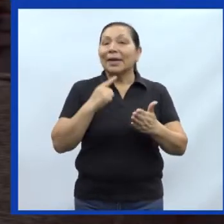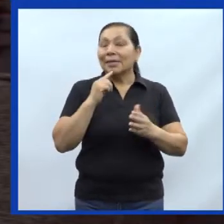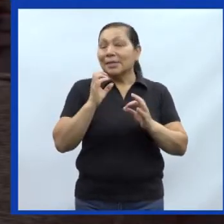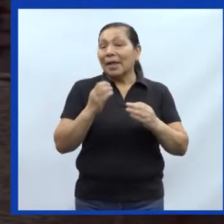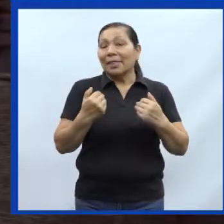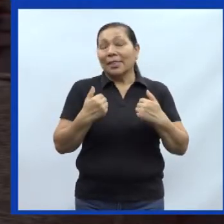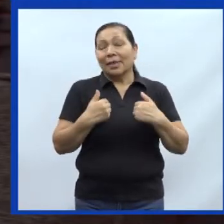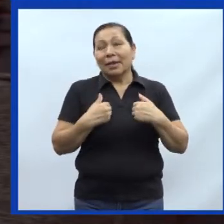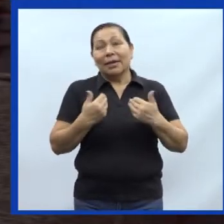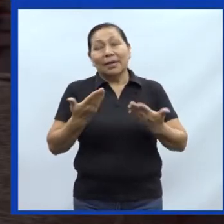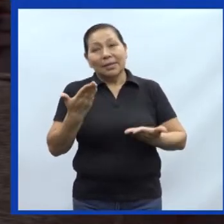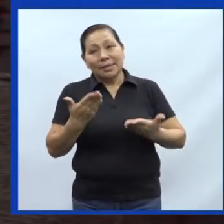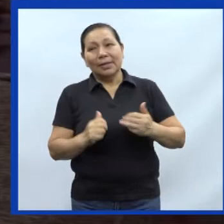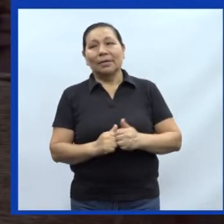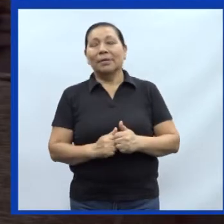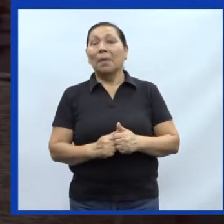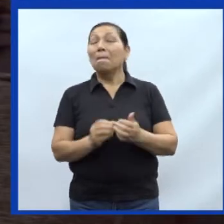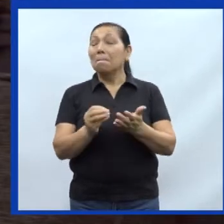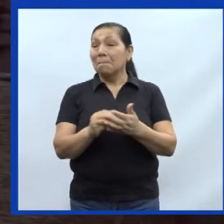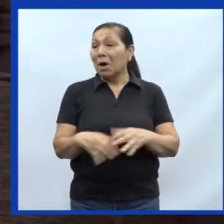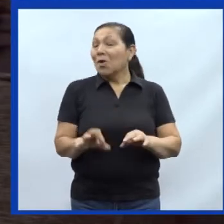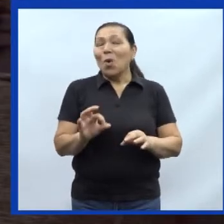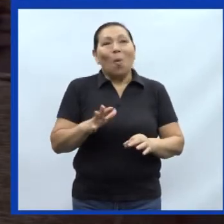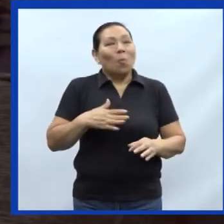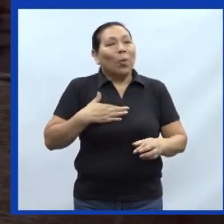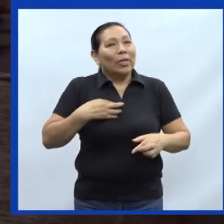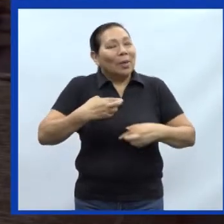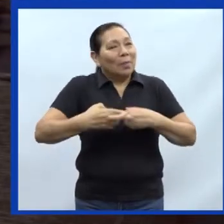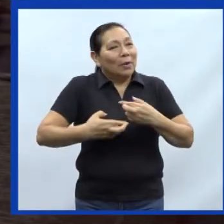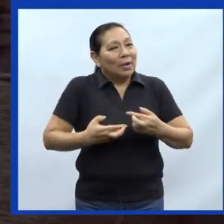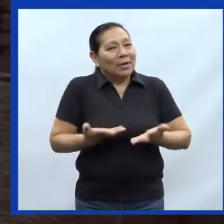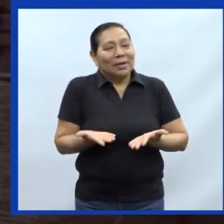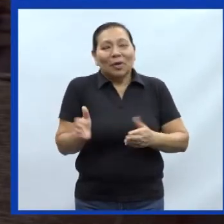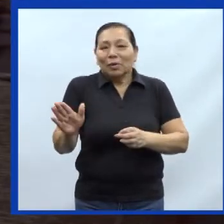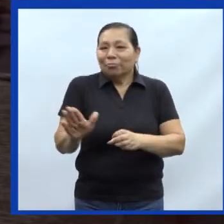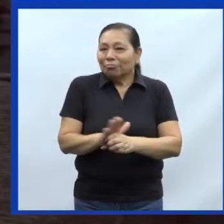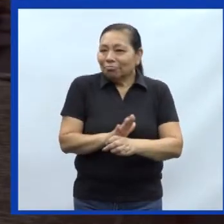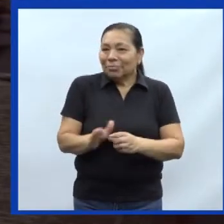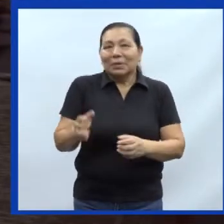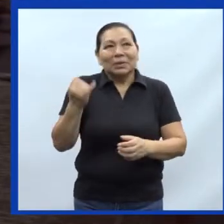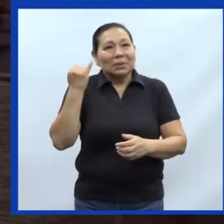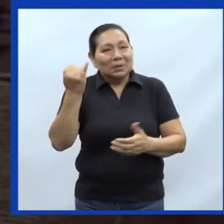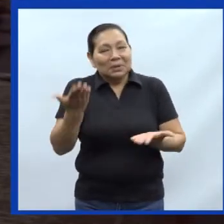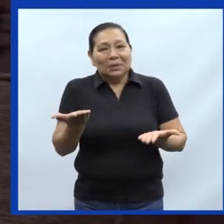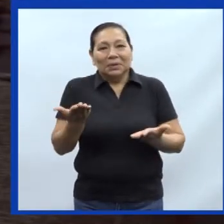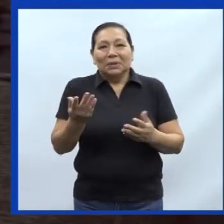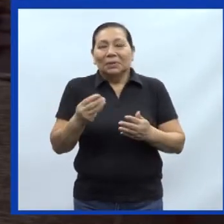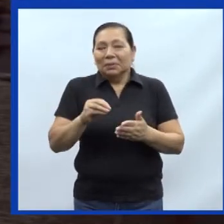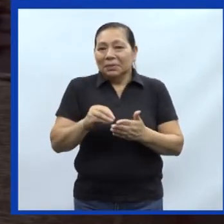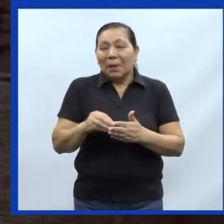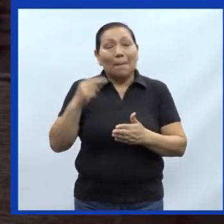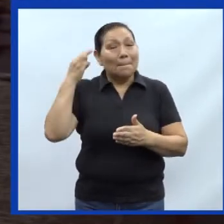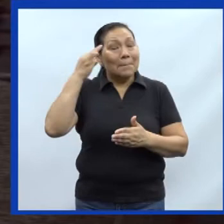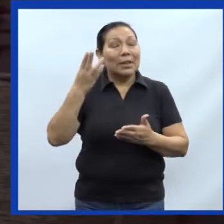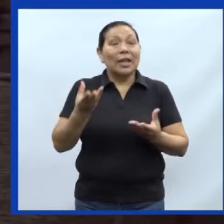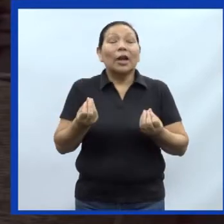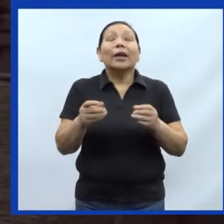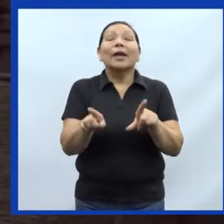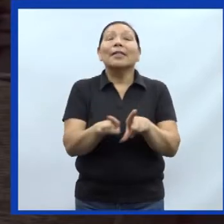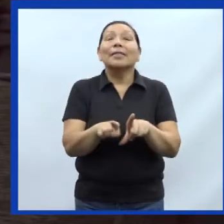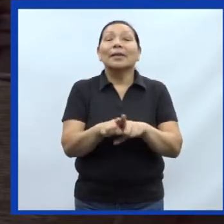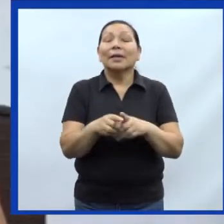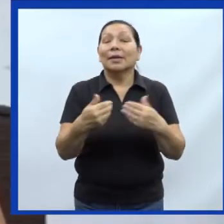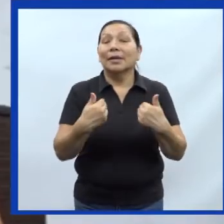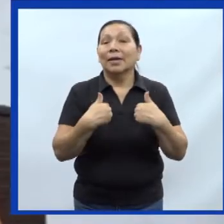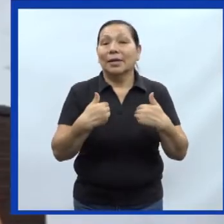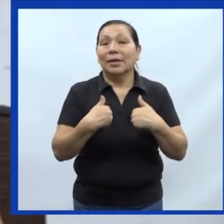cierto, tiene que ser cierta e inminente, es decir, no puede ser producto de mis elucubraciones o imaginaciones o tensiones mentales, sino que tiene que